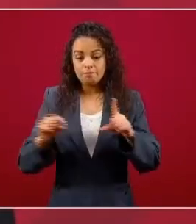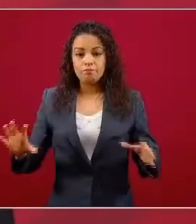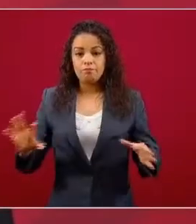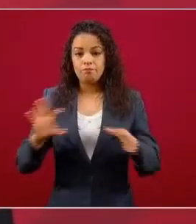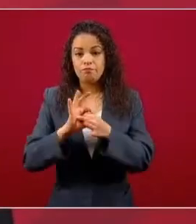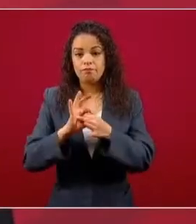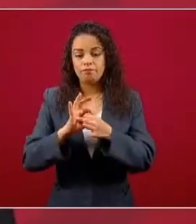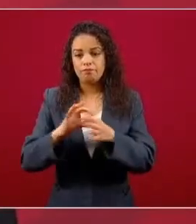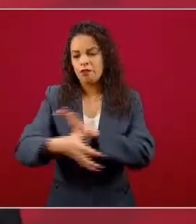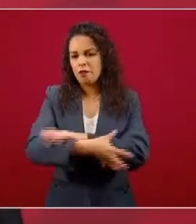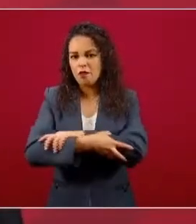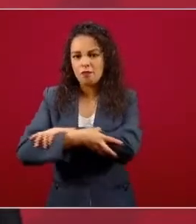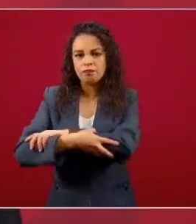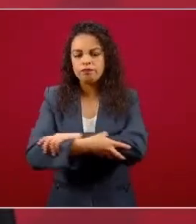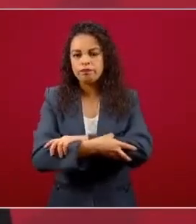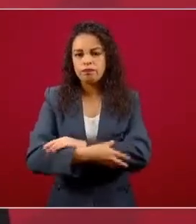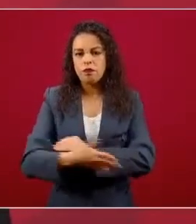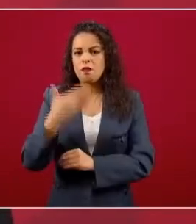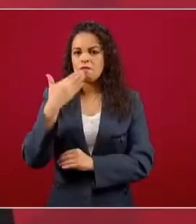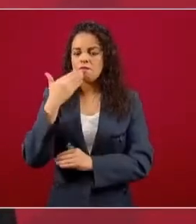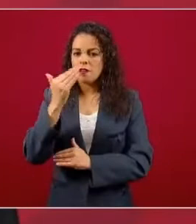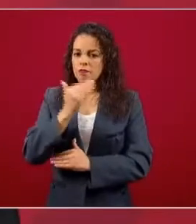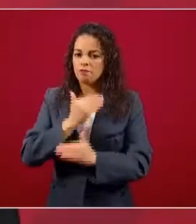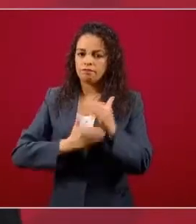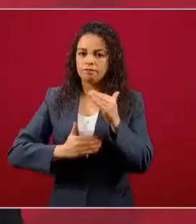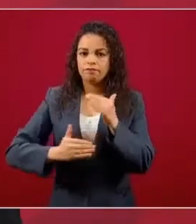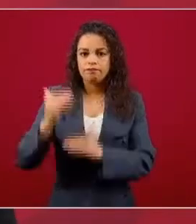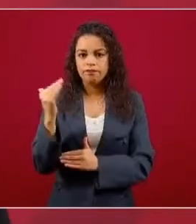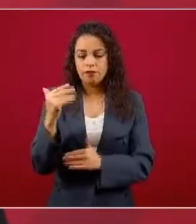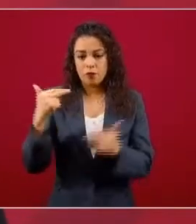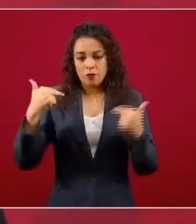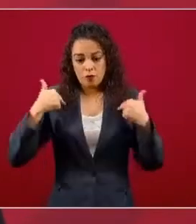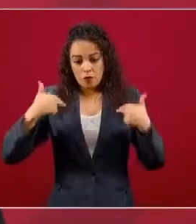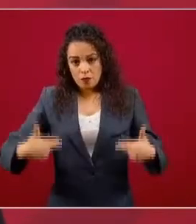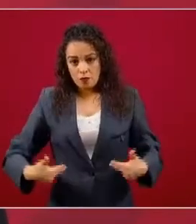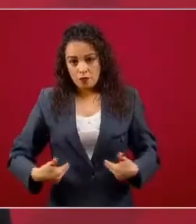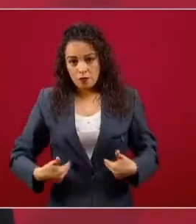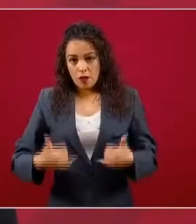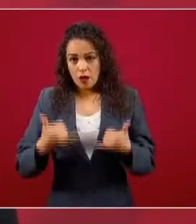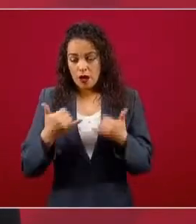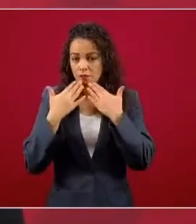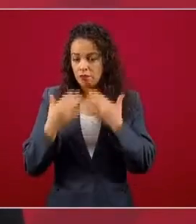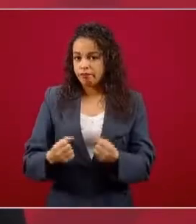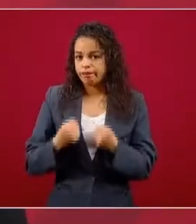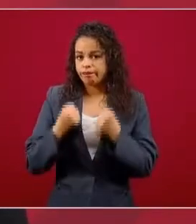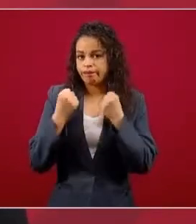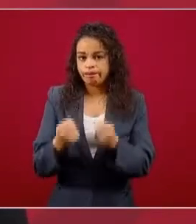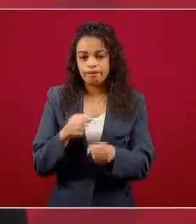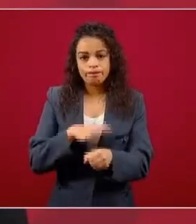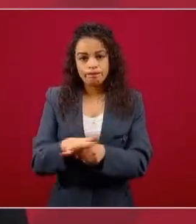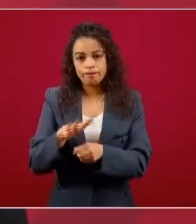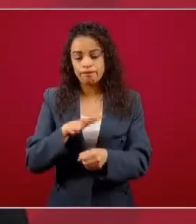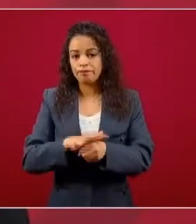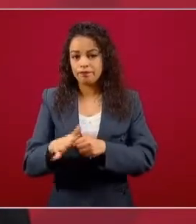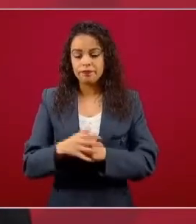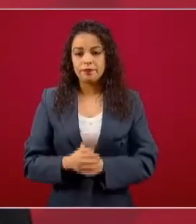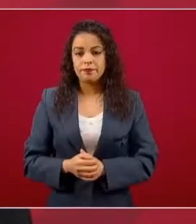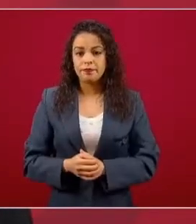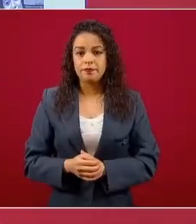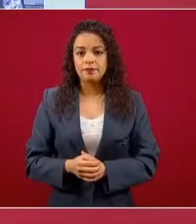productivo humanista y sustentable la educación